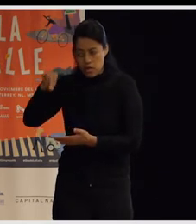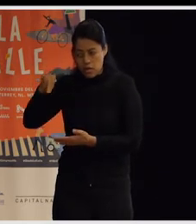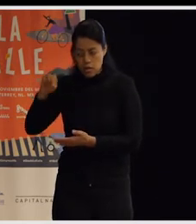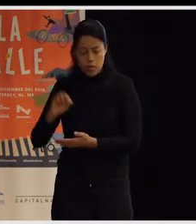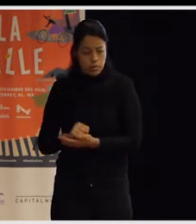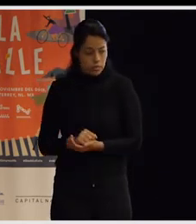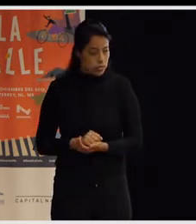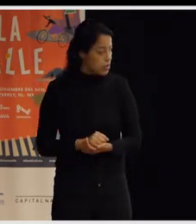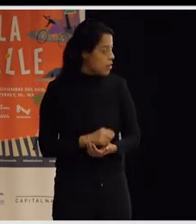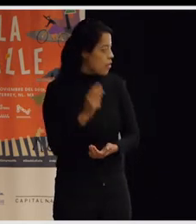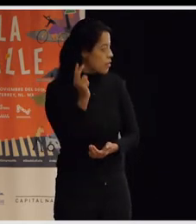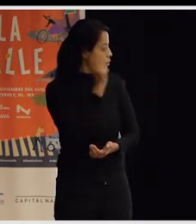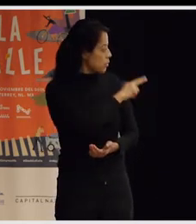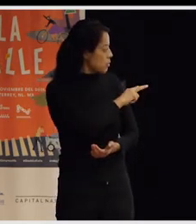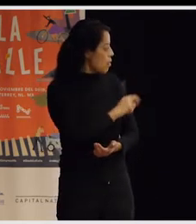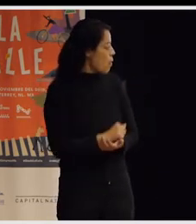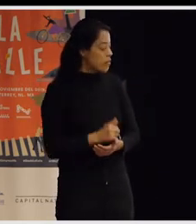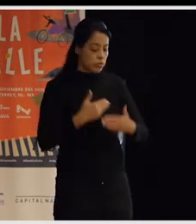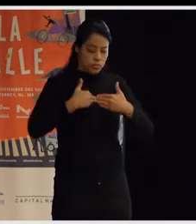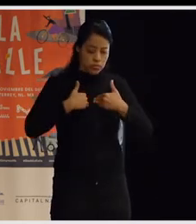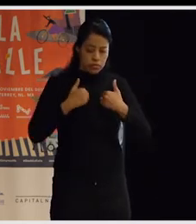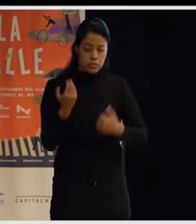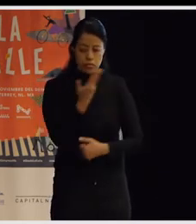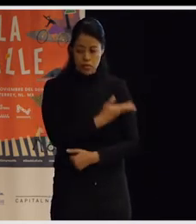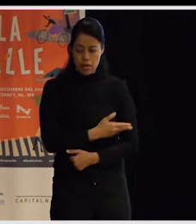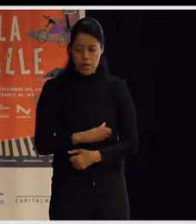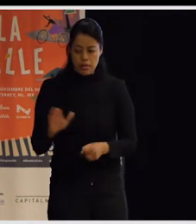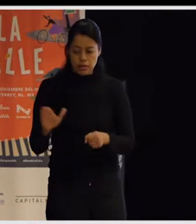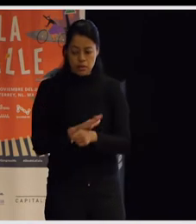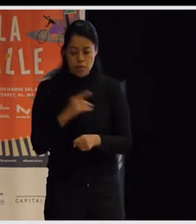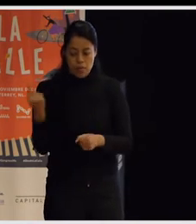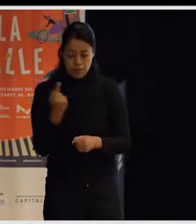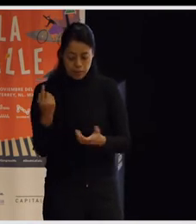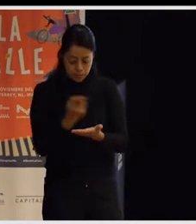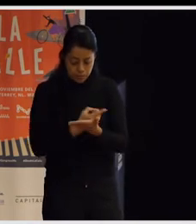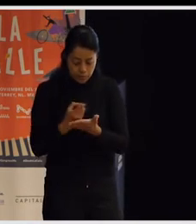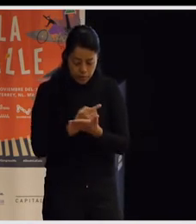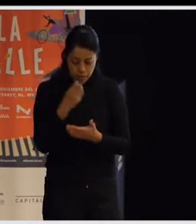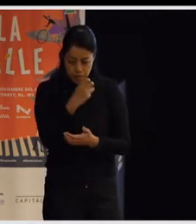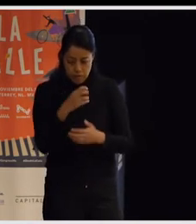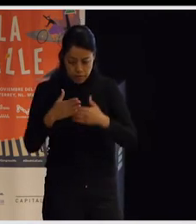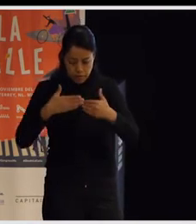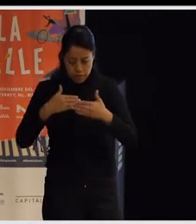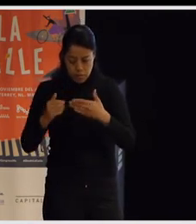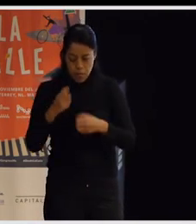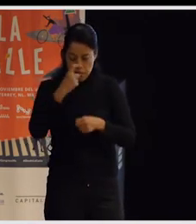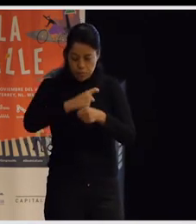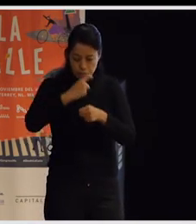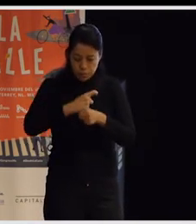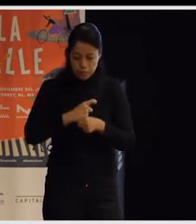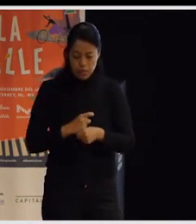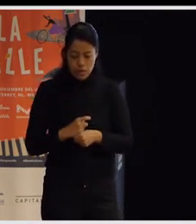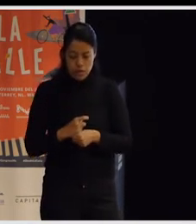justo como para que se entienda un poco más porque diseñamos este modelo en el primero que es